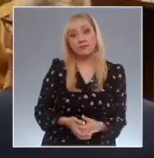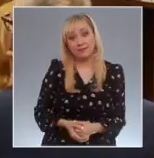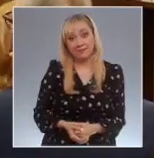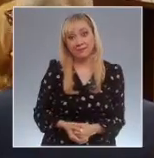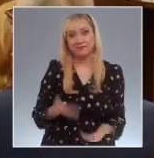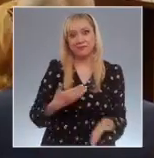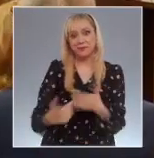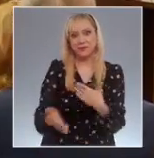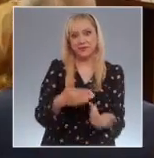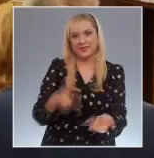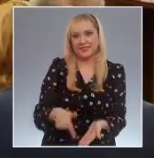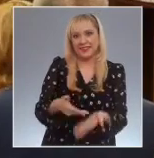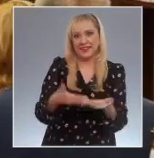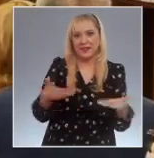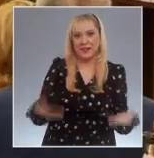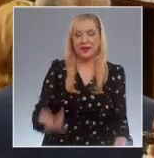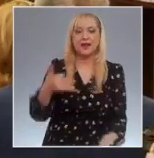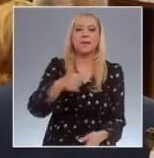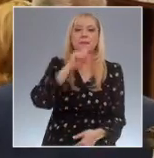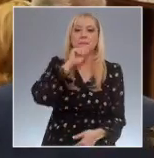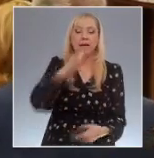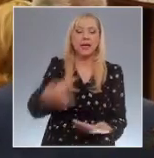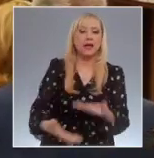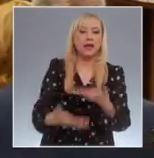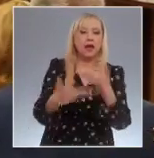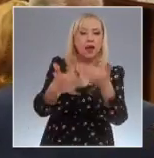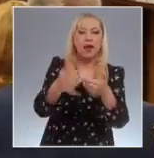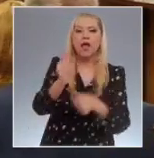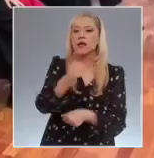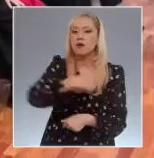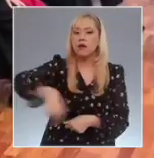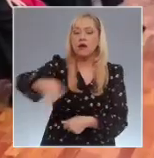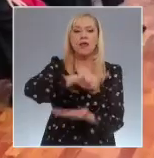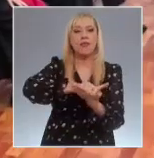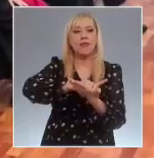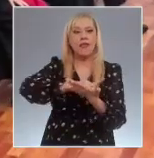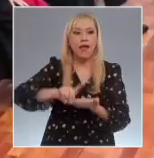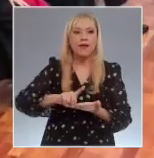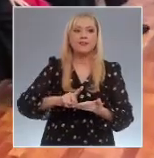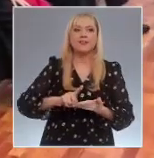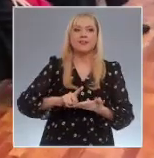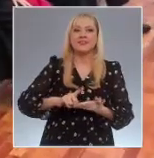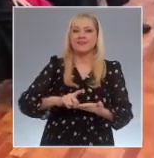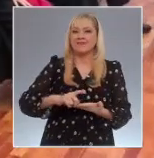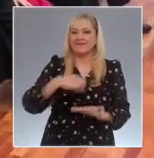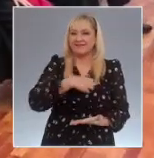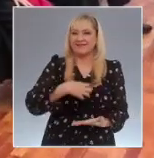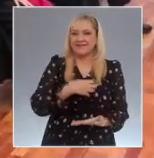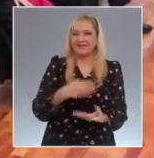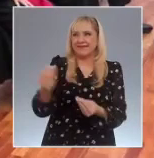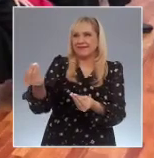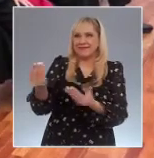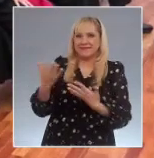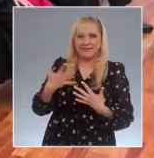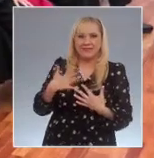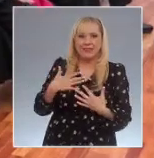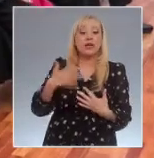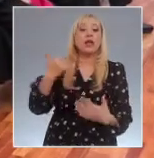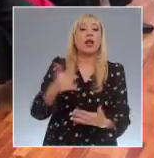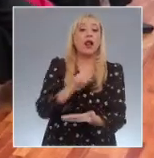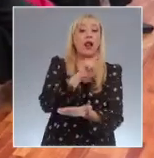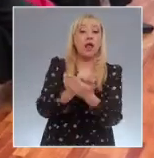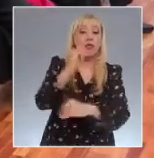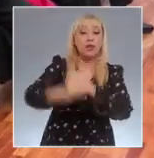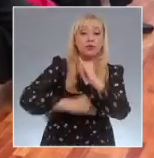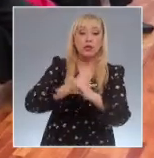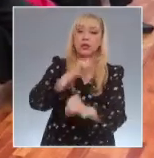la justicia que permite el goce de todos los derechos y la aplicación correcta del control de convencionalidad para inaplicar